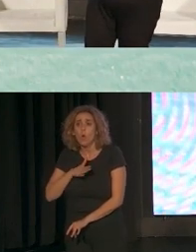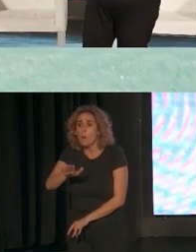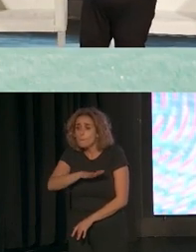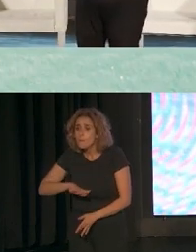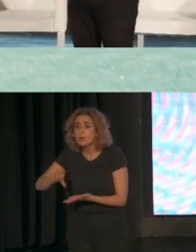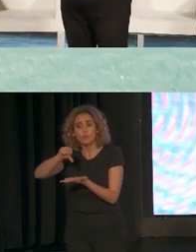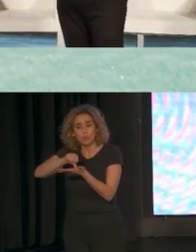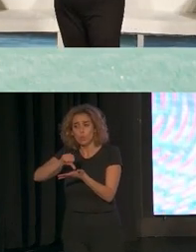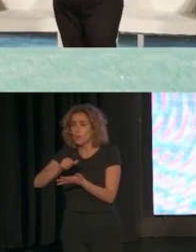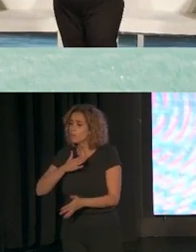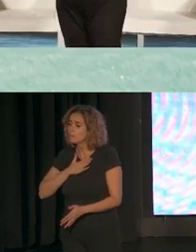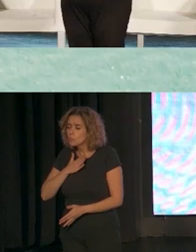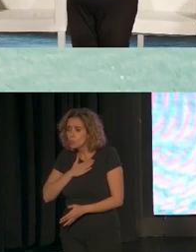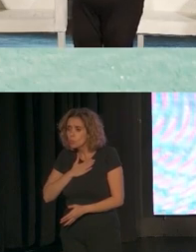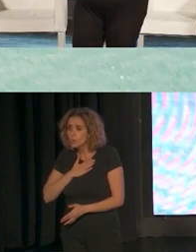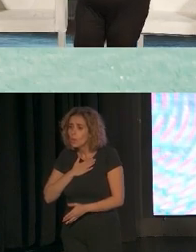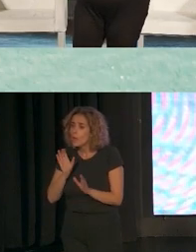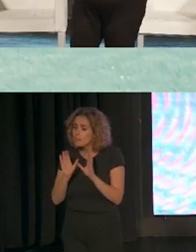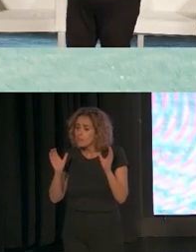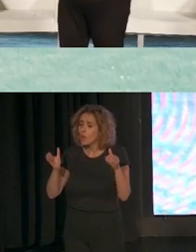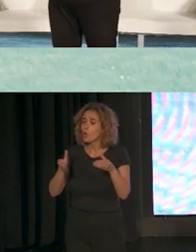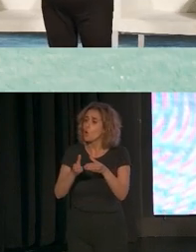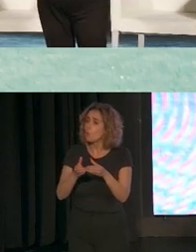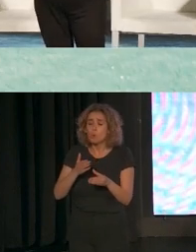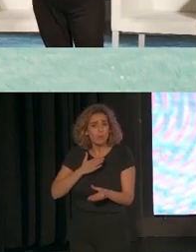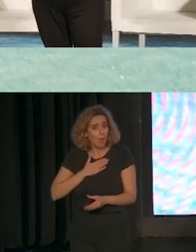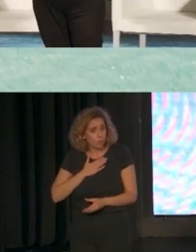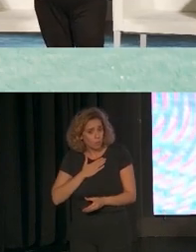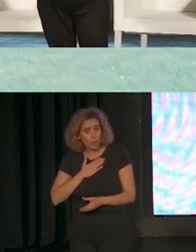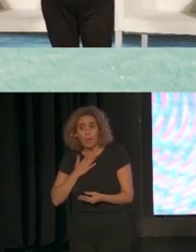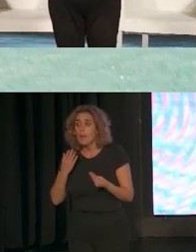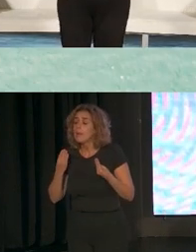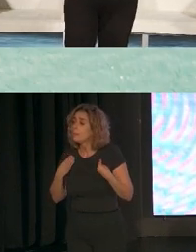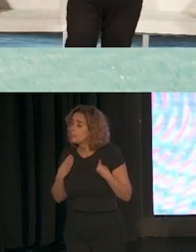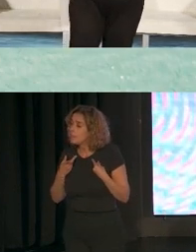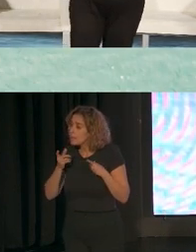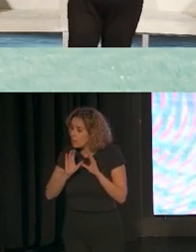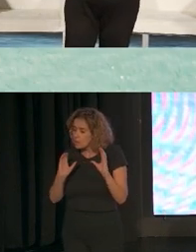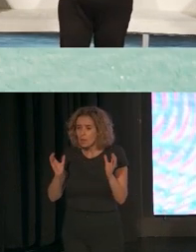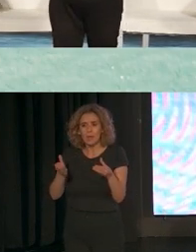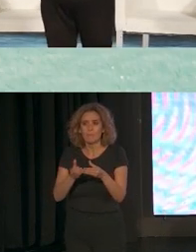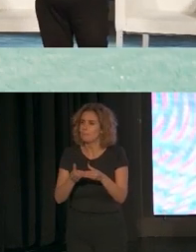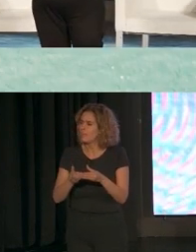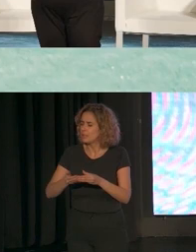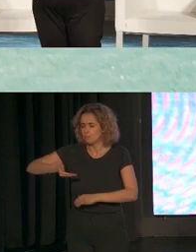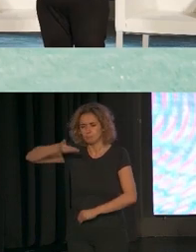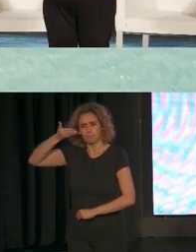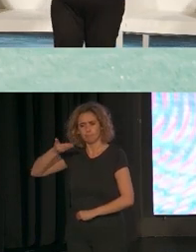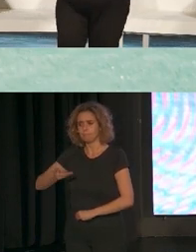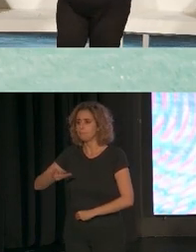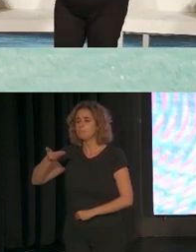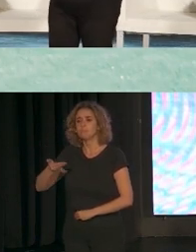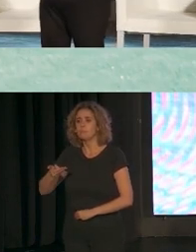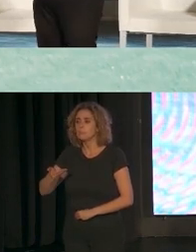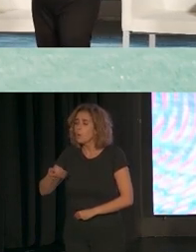ciudades forman parte de la comunidad y vivir en la comunidad es algo muy importante Porque